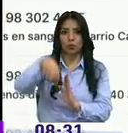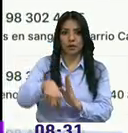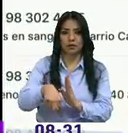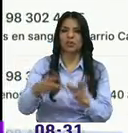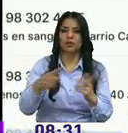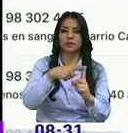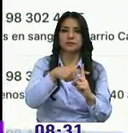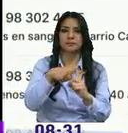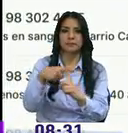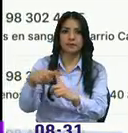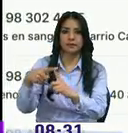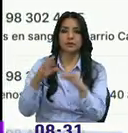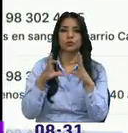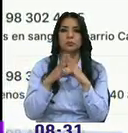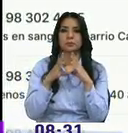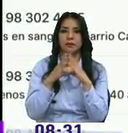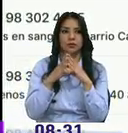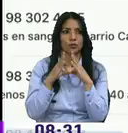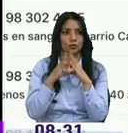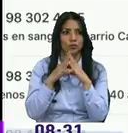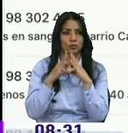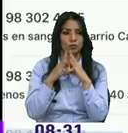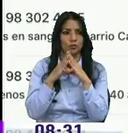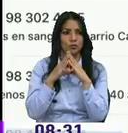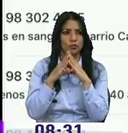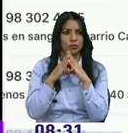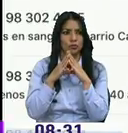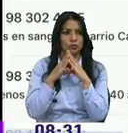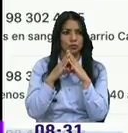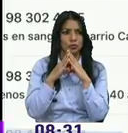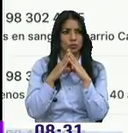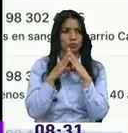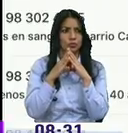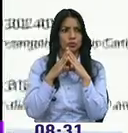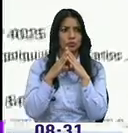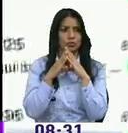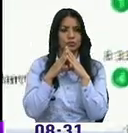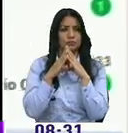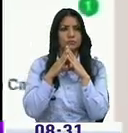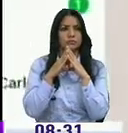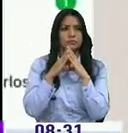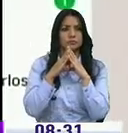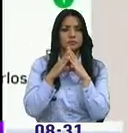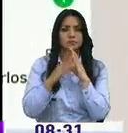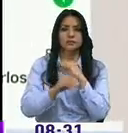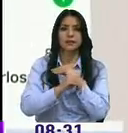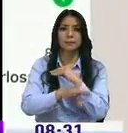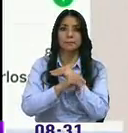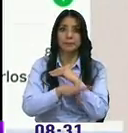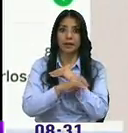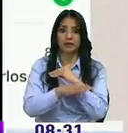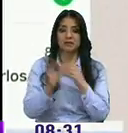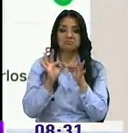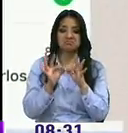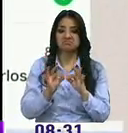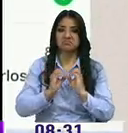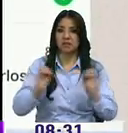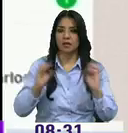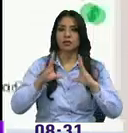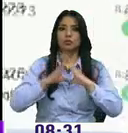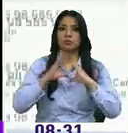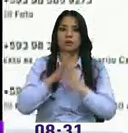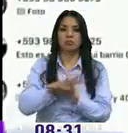Tumbaco. Cementito de Tumbaco. Cementerio debe ser, ¿no? Esta campaña, están en campaña, hacen nada y así todo Tumbaco